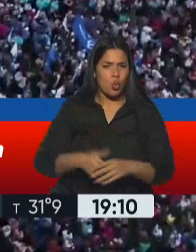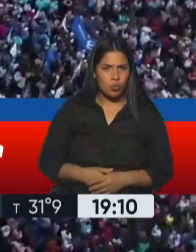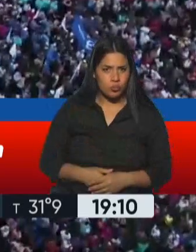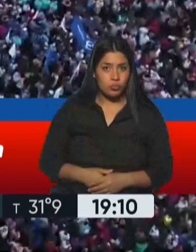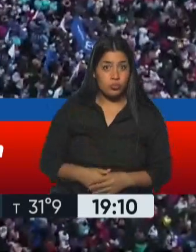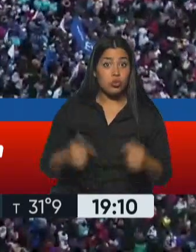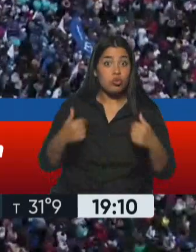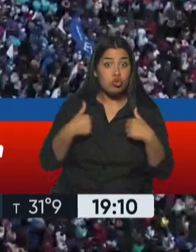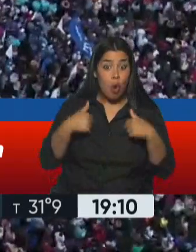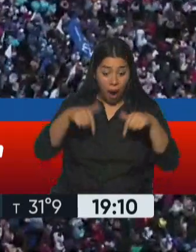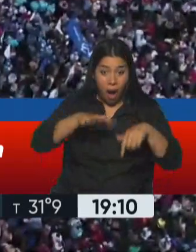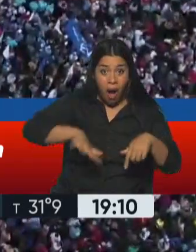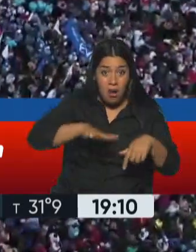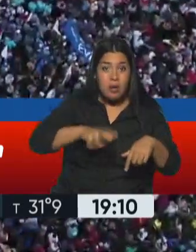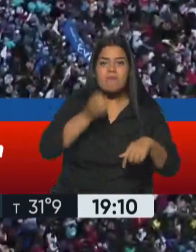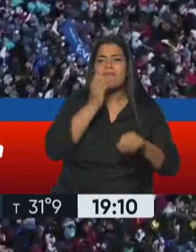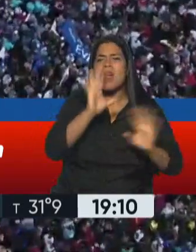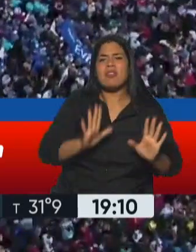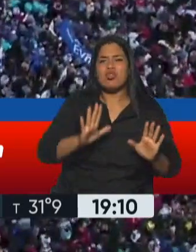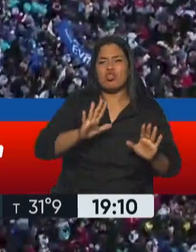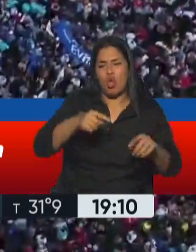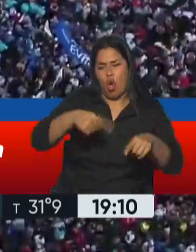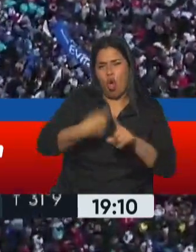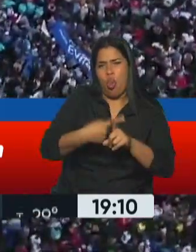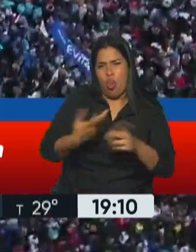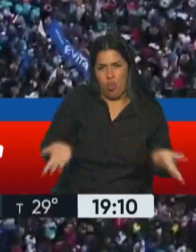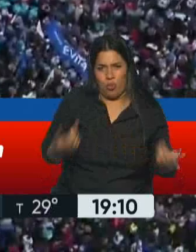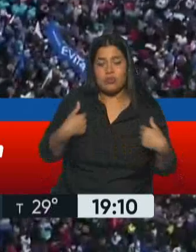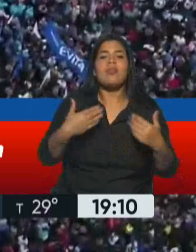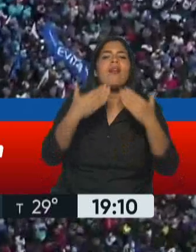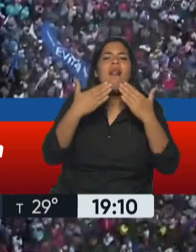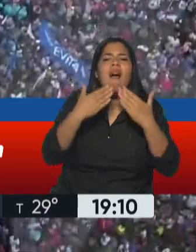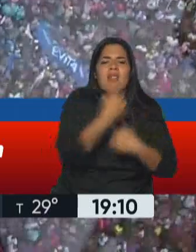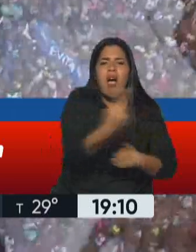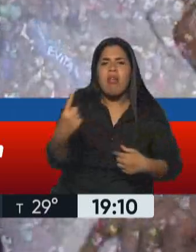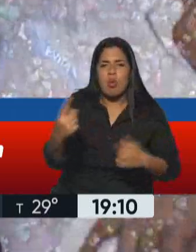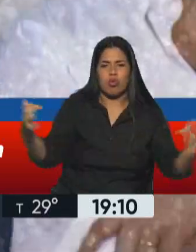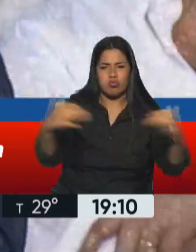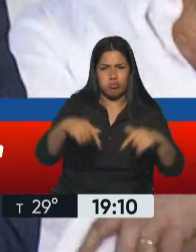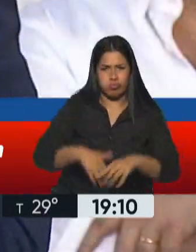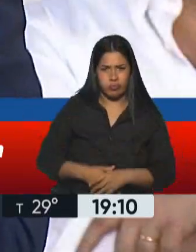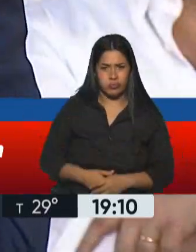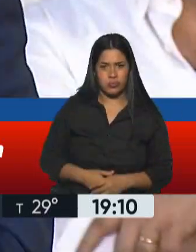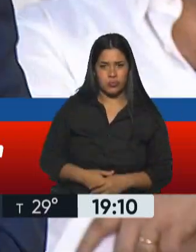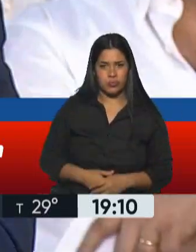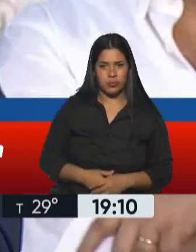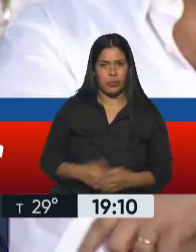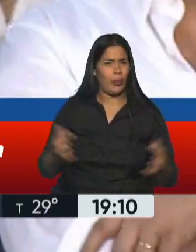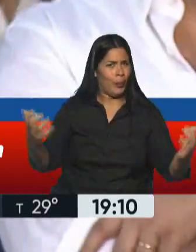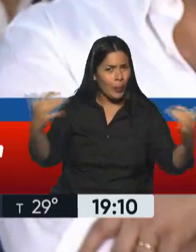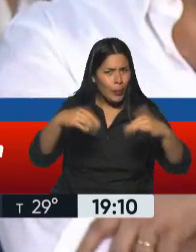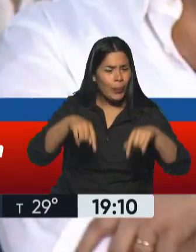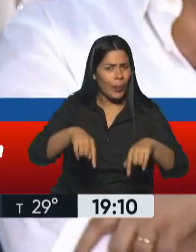acá, en este maravilloso acto, donde les agradezco a todos y cada uno de ustedes que hayan